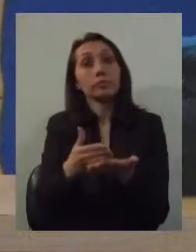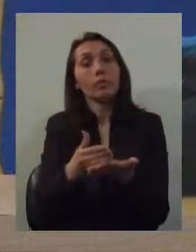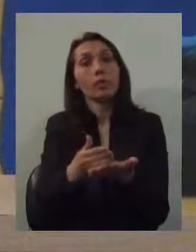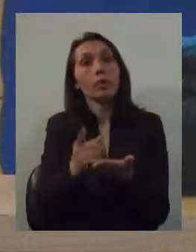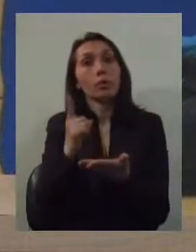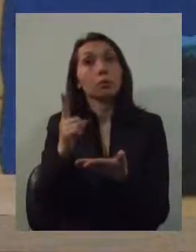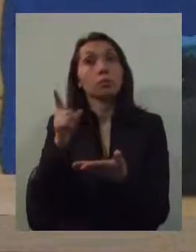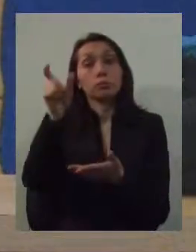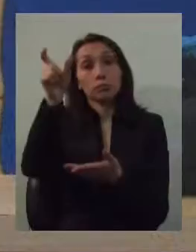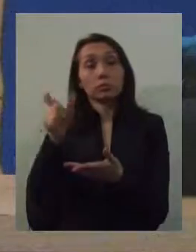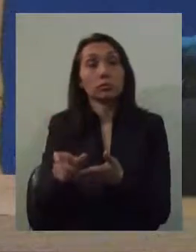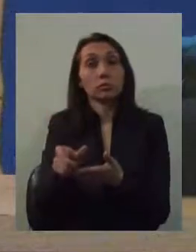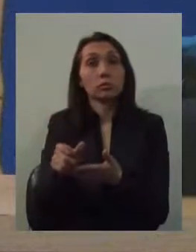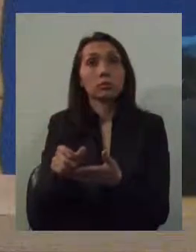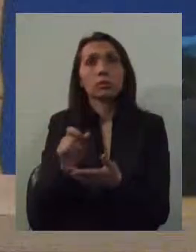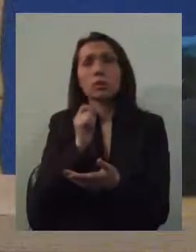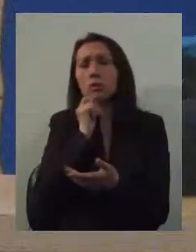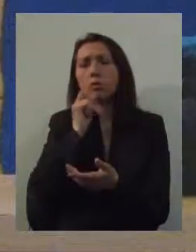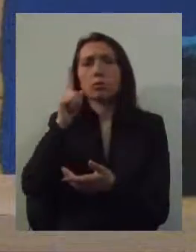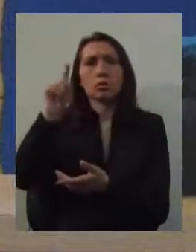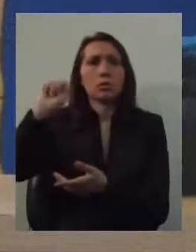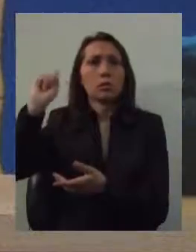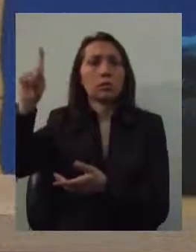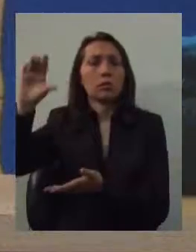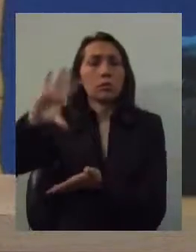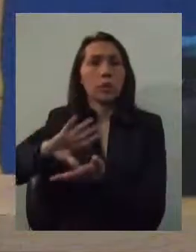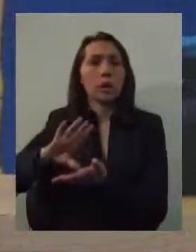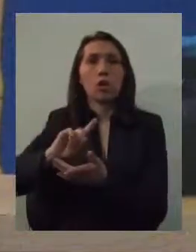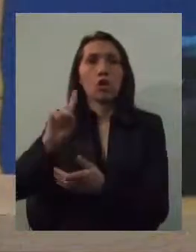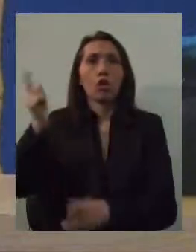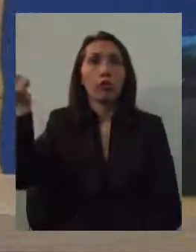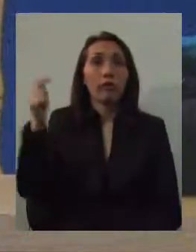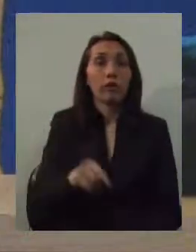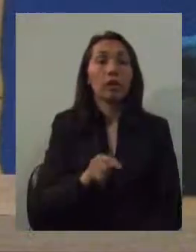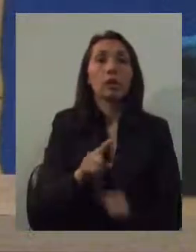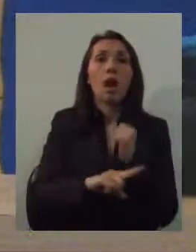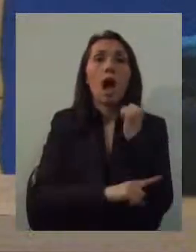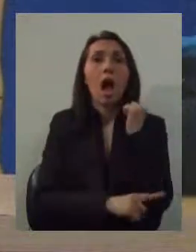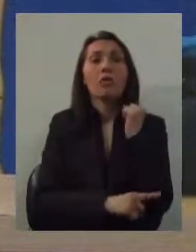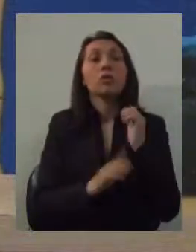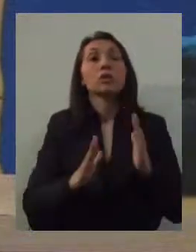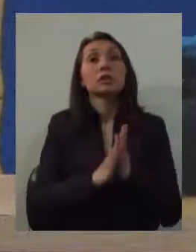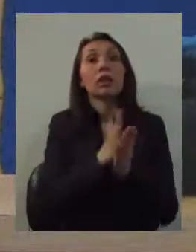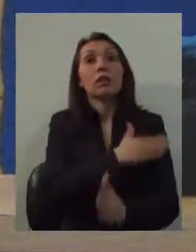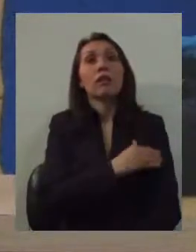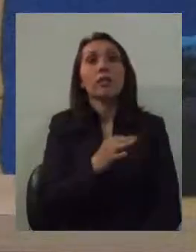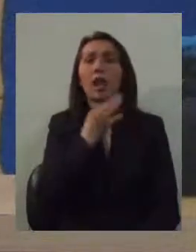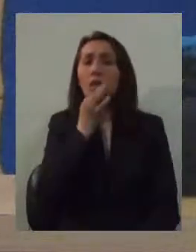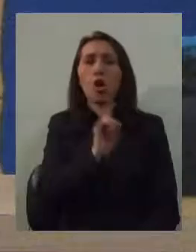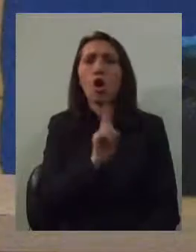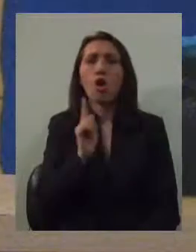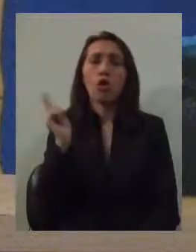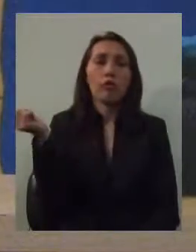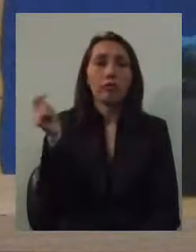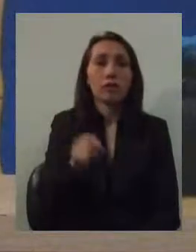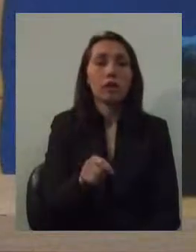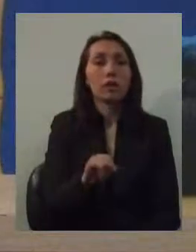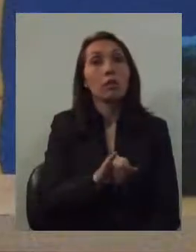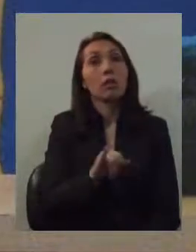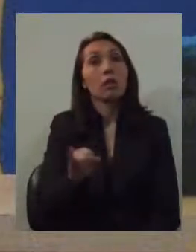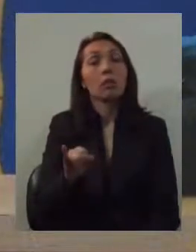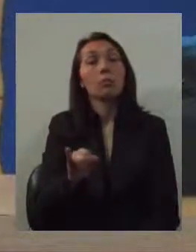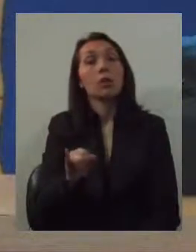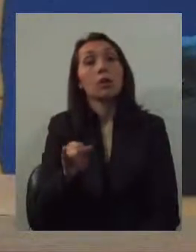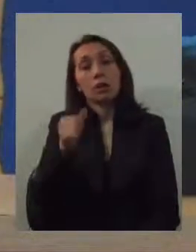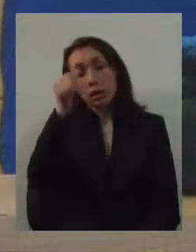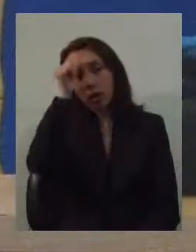un demandado debidamente notificado en el extranjero no se presenta, y los abogados santafesinos le recomendamos que no se presente, porque luego esa